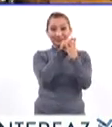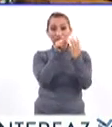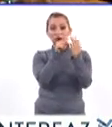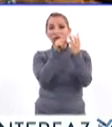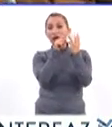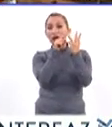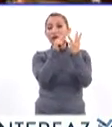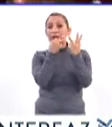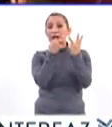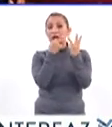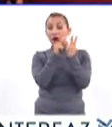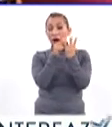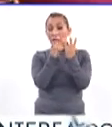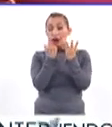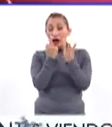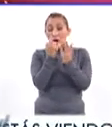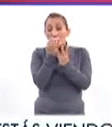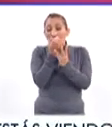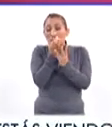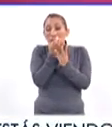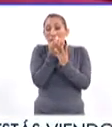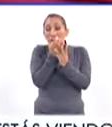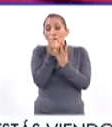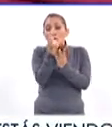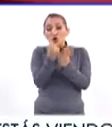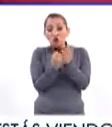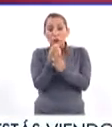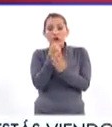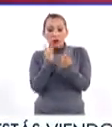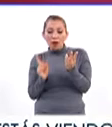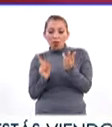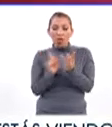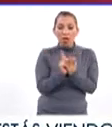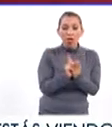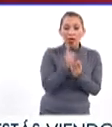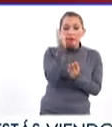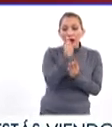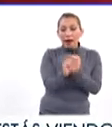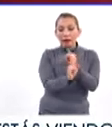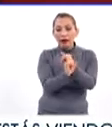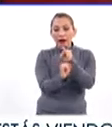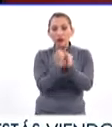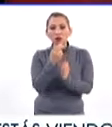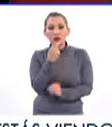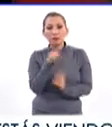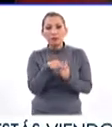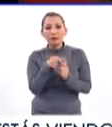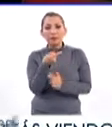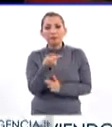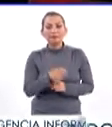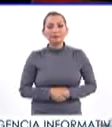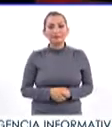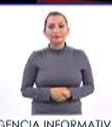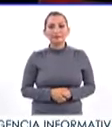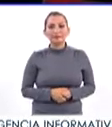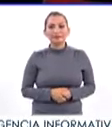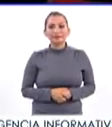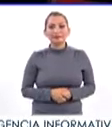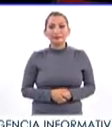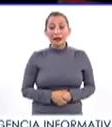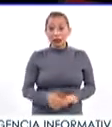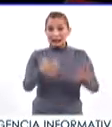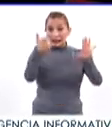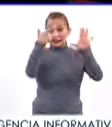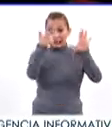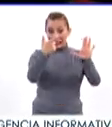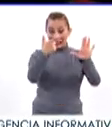Cada medio segundo, un nuevo niño se suma a Internet. 1 de cada